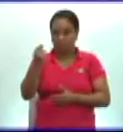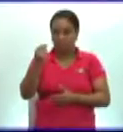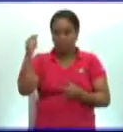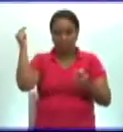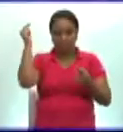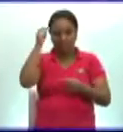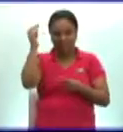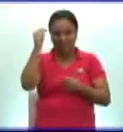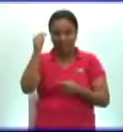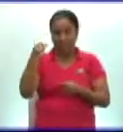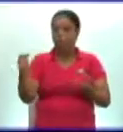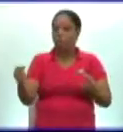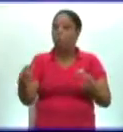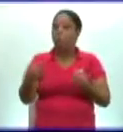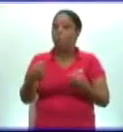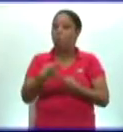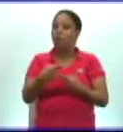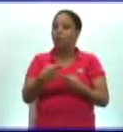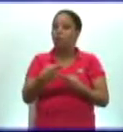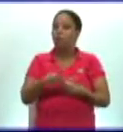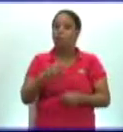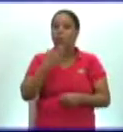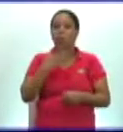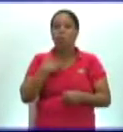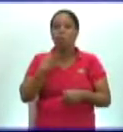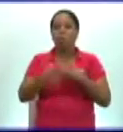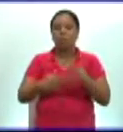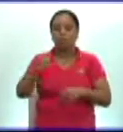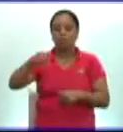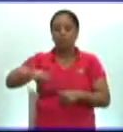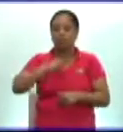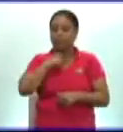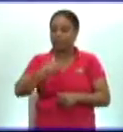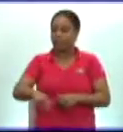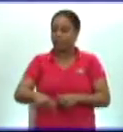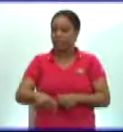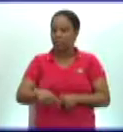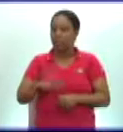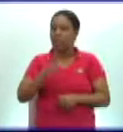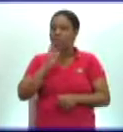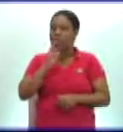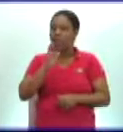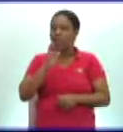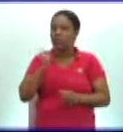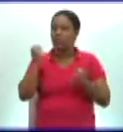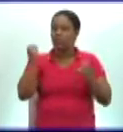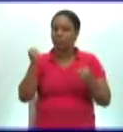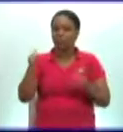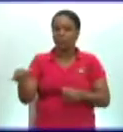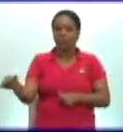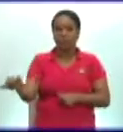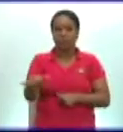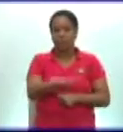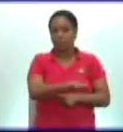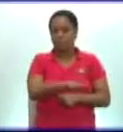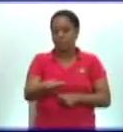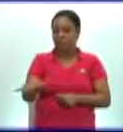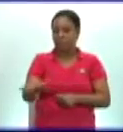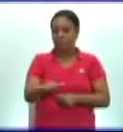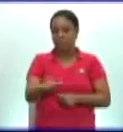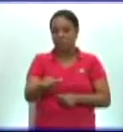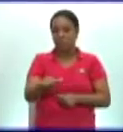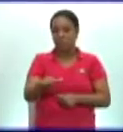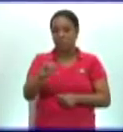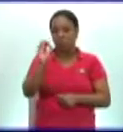sentido contrario. ¿Cómo será en este caso? La resultante de fuerza. La fuerza